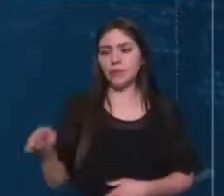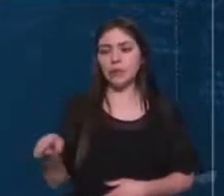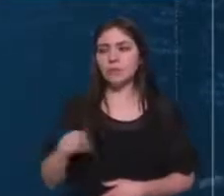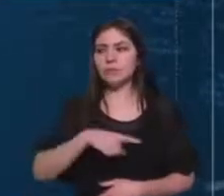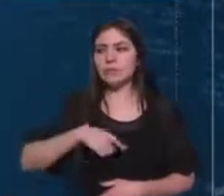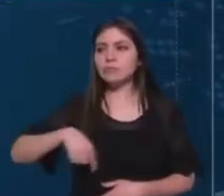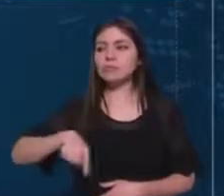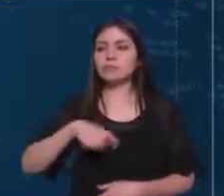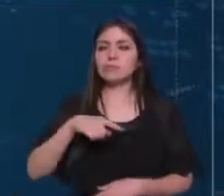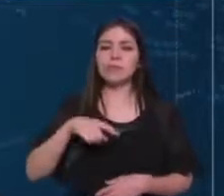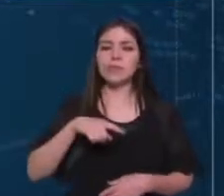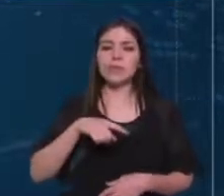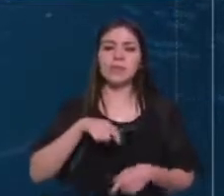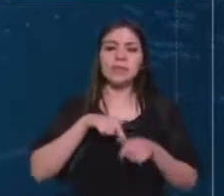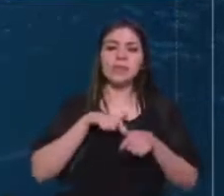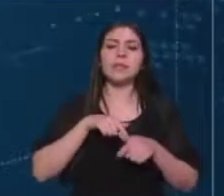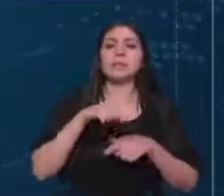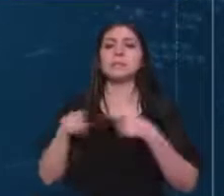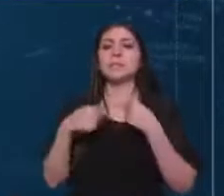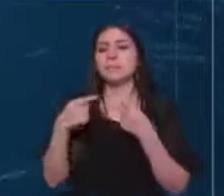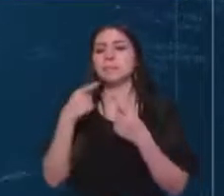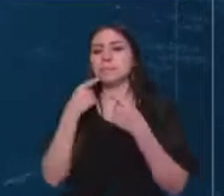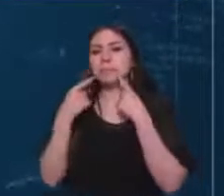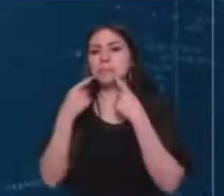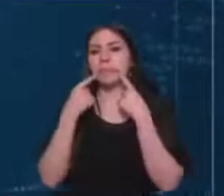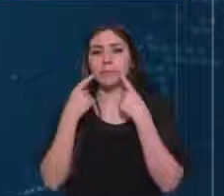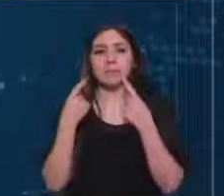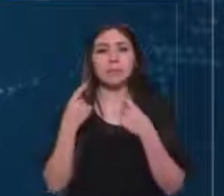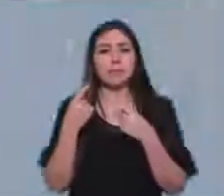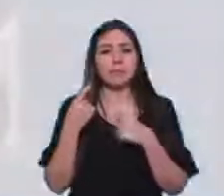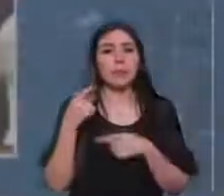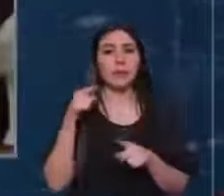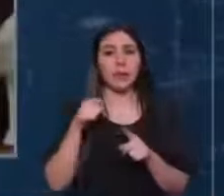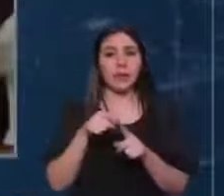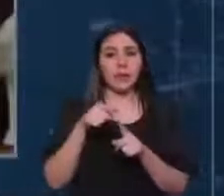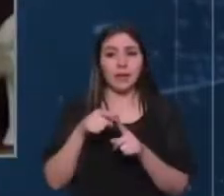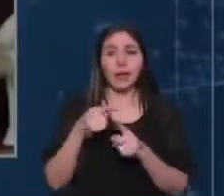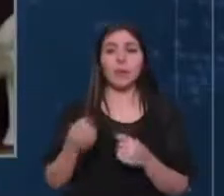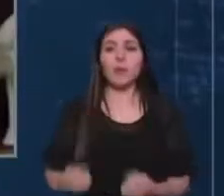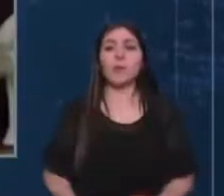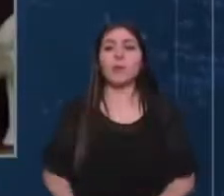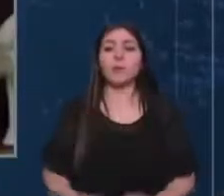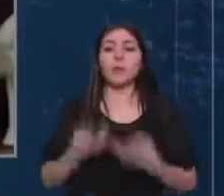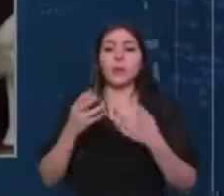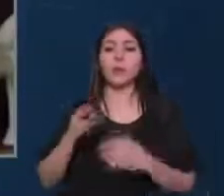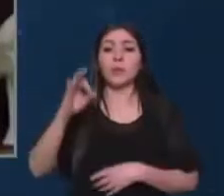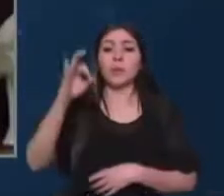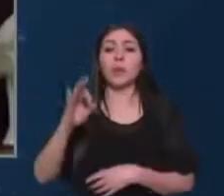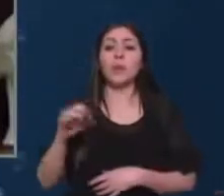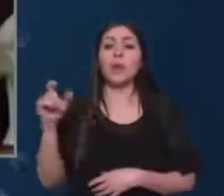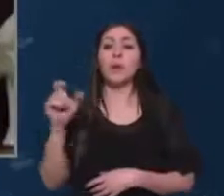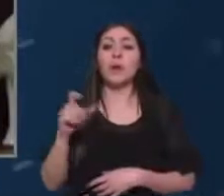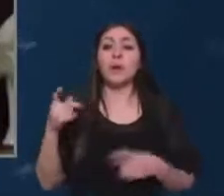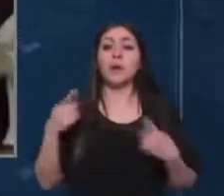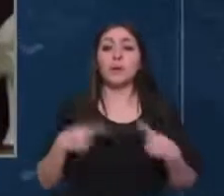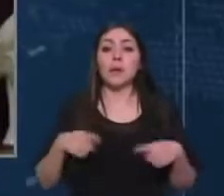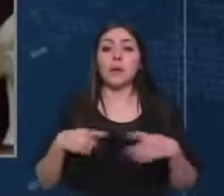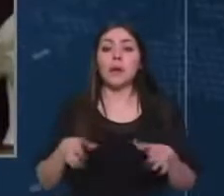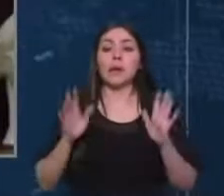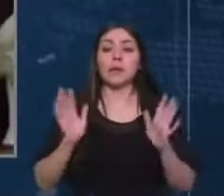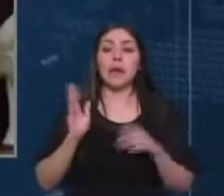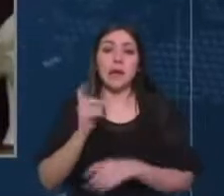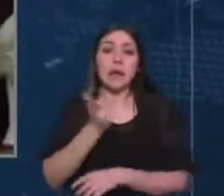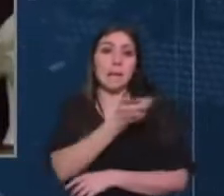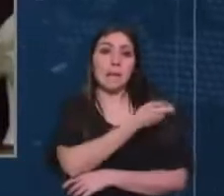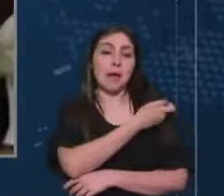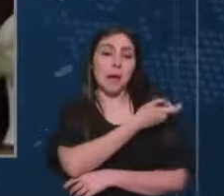más importante finalmente es el porcentaje de personas que una vez vacunados terminan siendo hospitalizados,